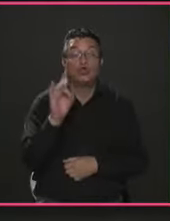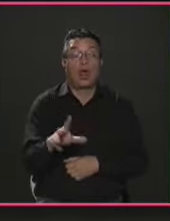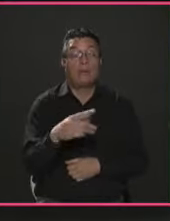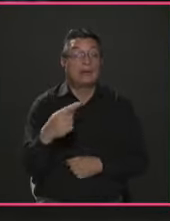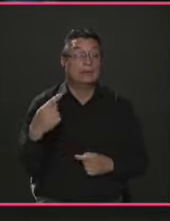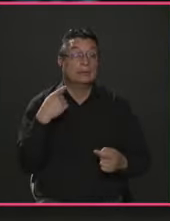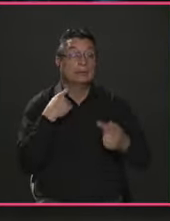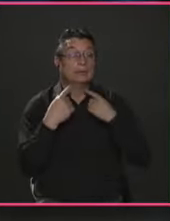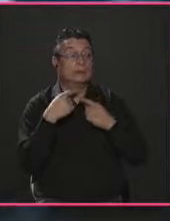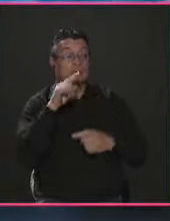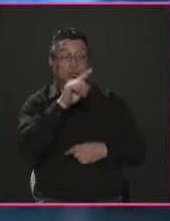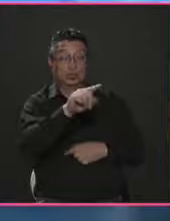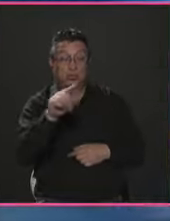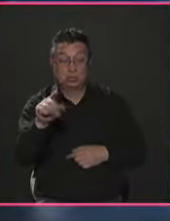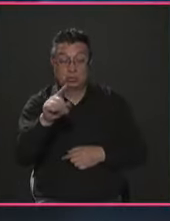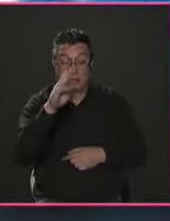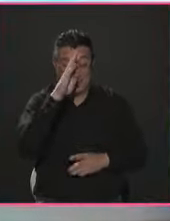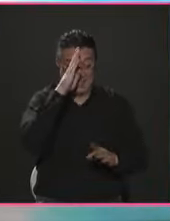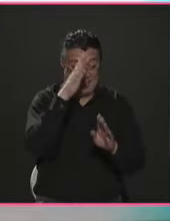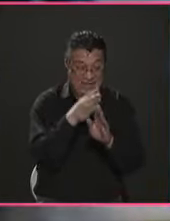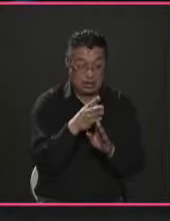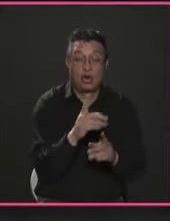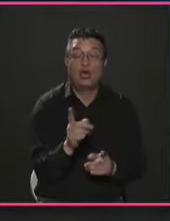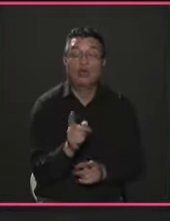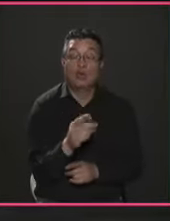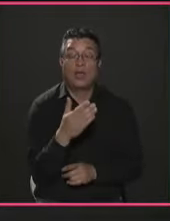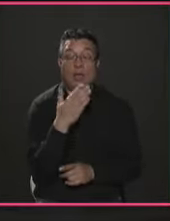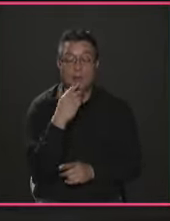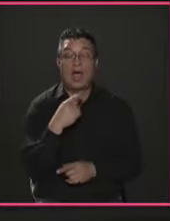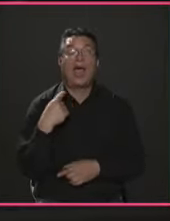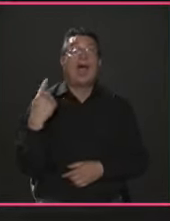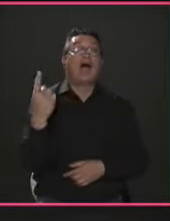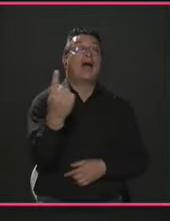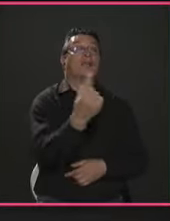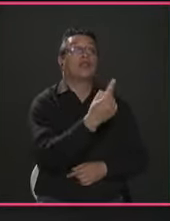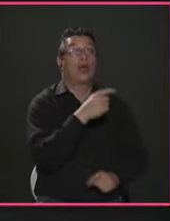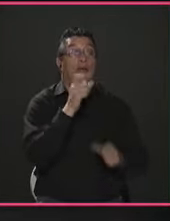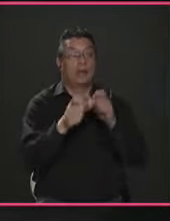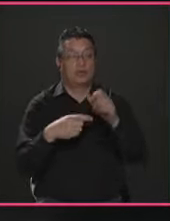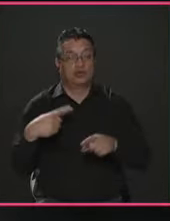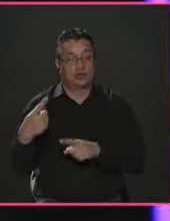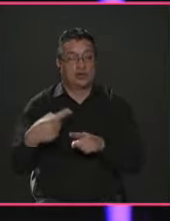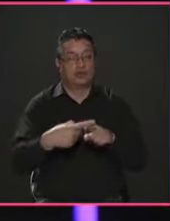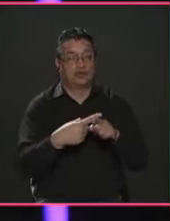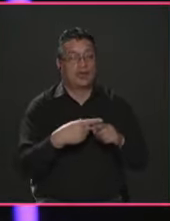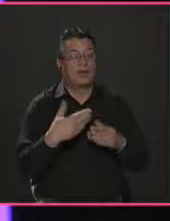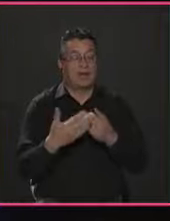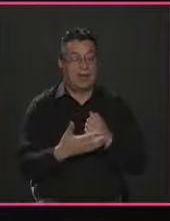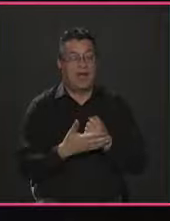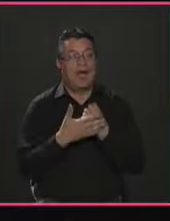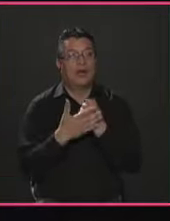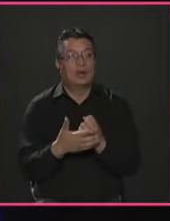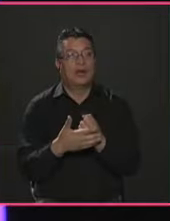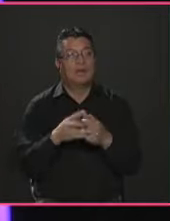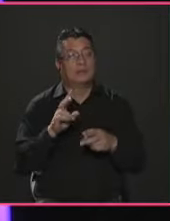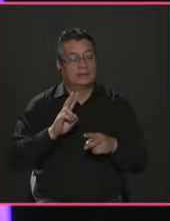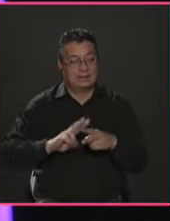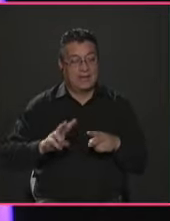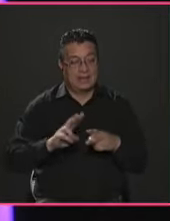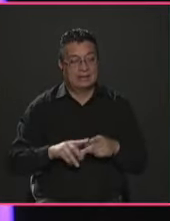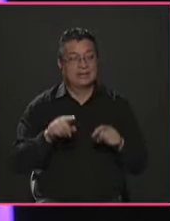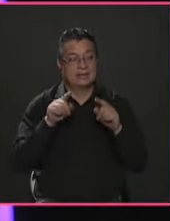afectadas directamente sino que ayudar como un todo la sociedad debido a que a menos que hagamos esto es probable